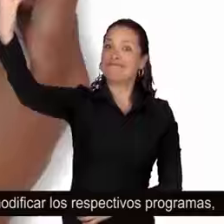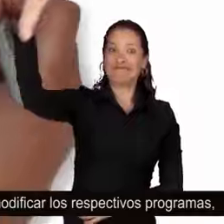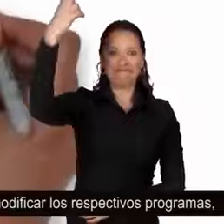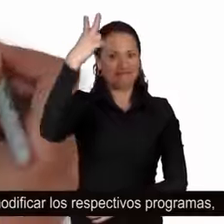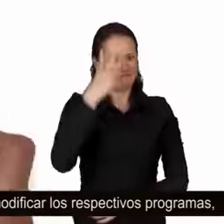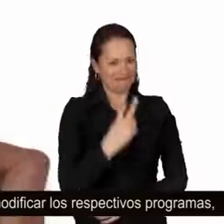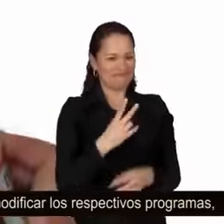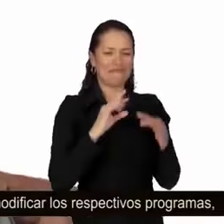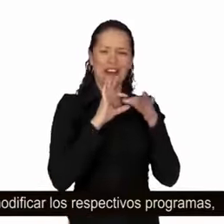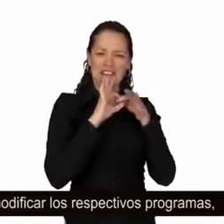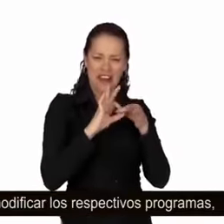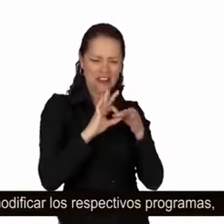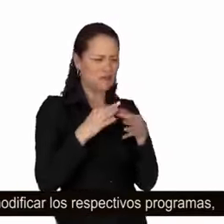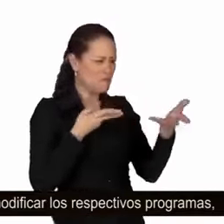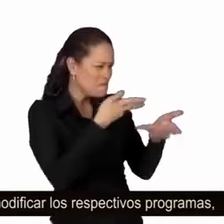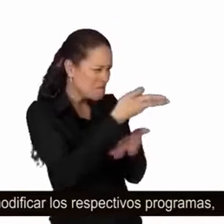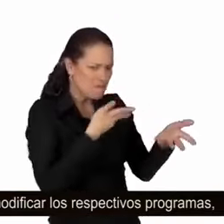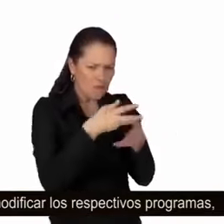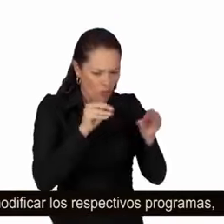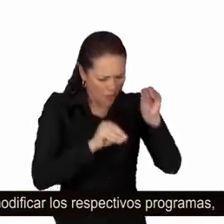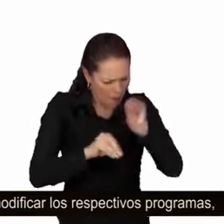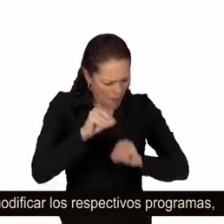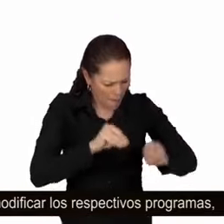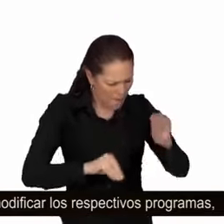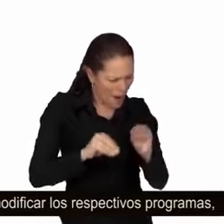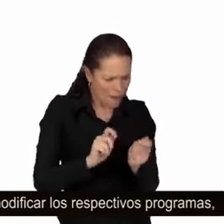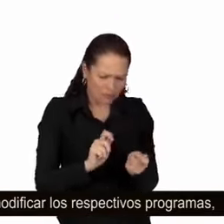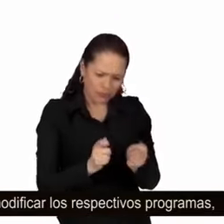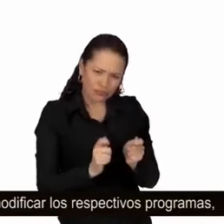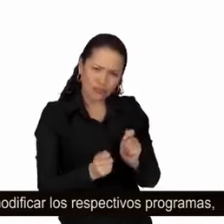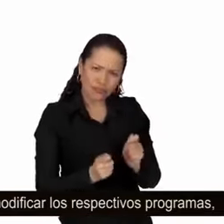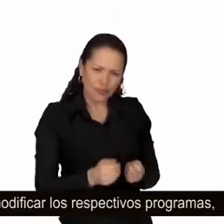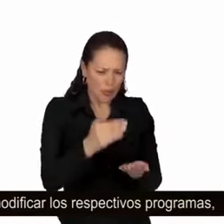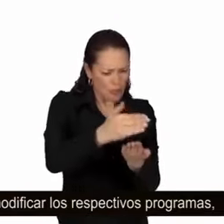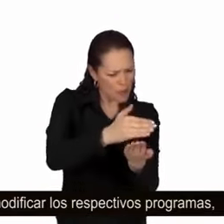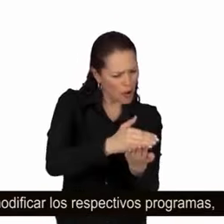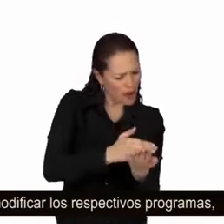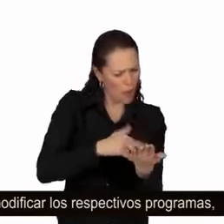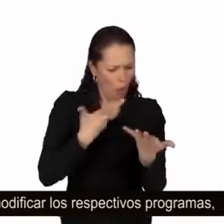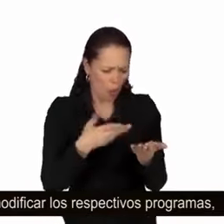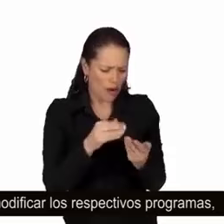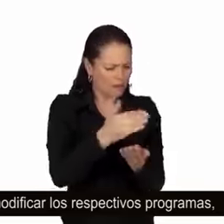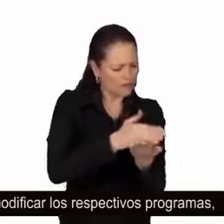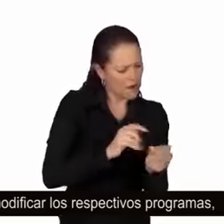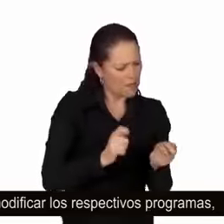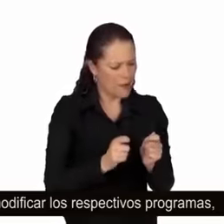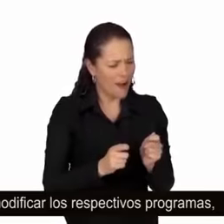A su regreso, emprendieron la tarea de modificar los respectivos programas.